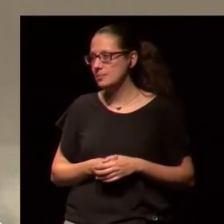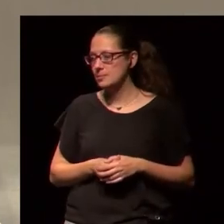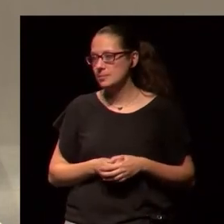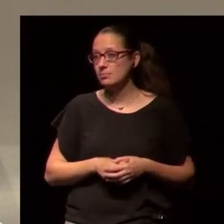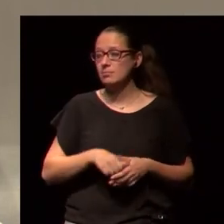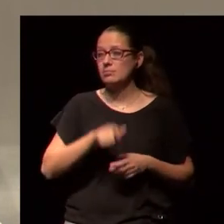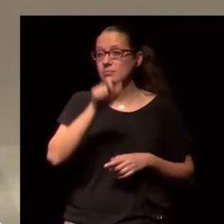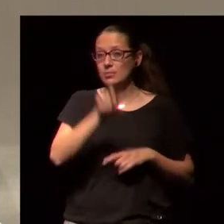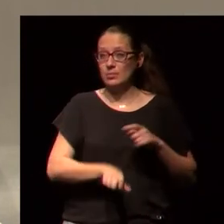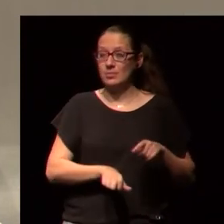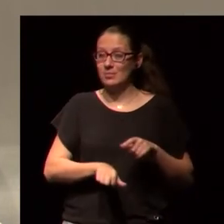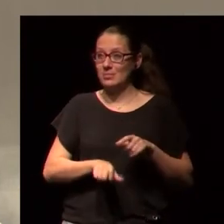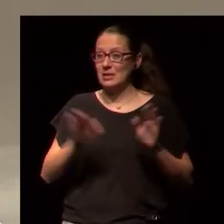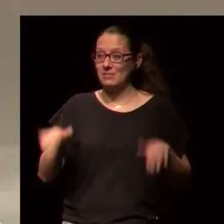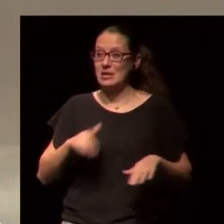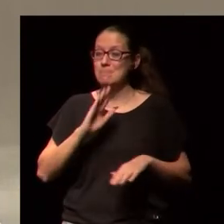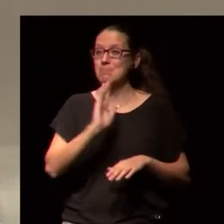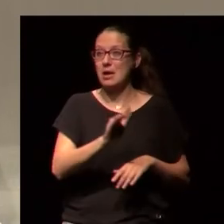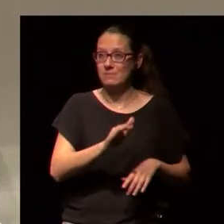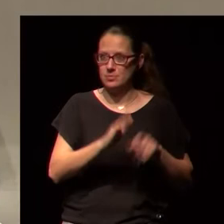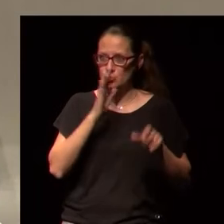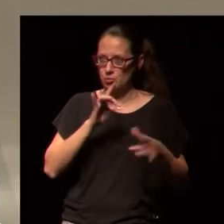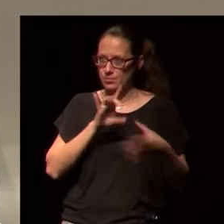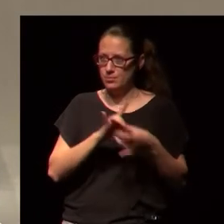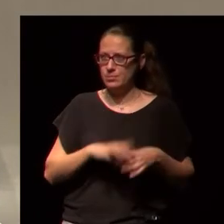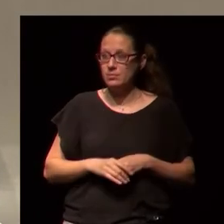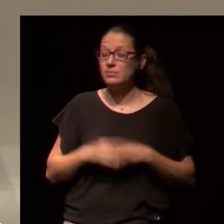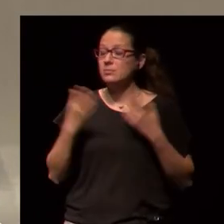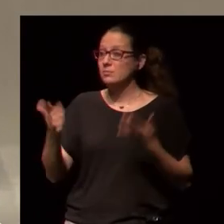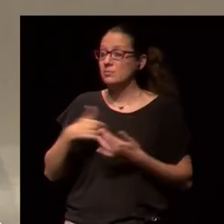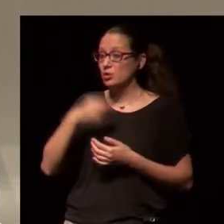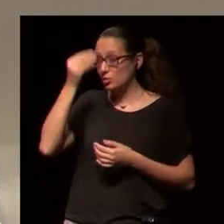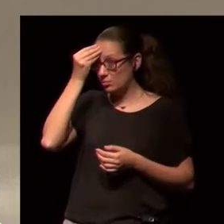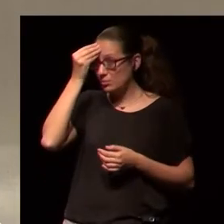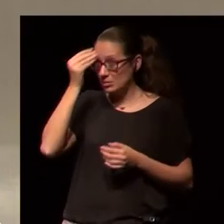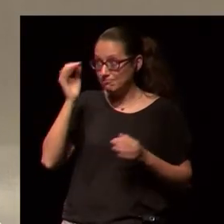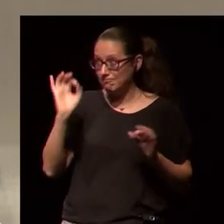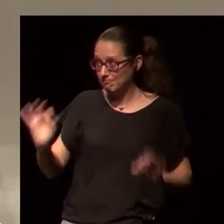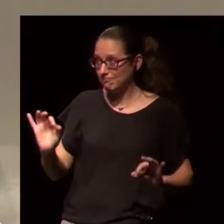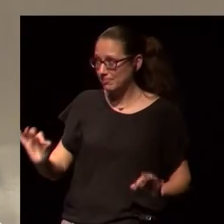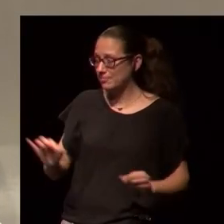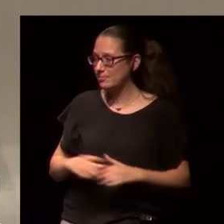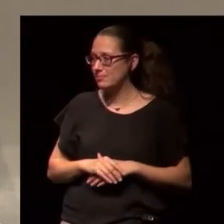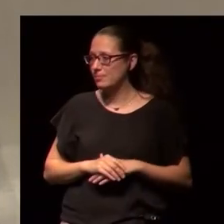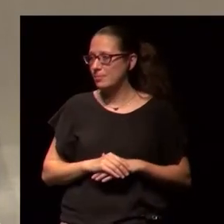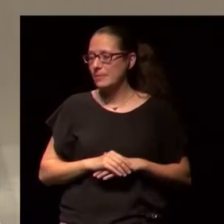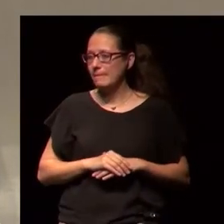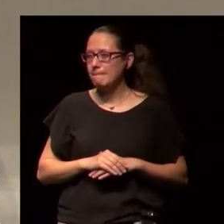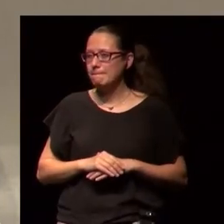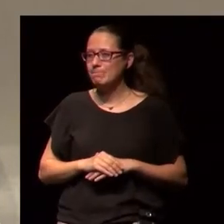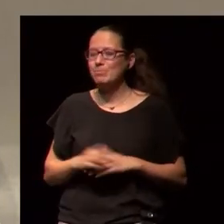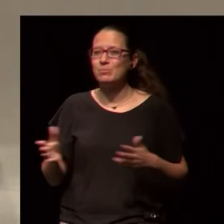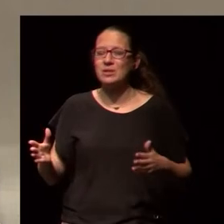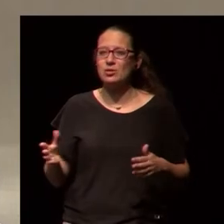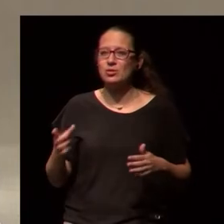se va a ver afectada por el proceso. Así que yo creo que ahí están, pero no solo así, ahí, porque